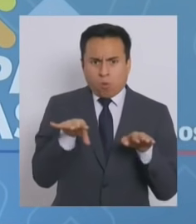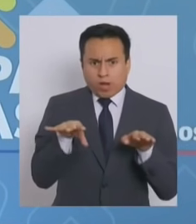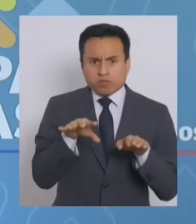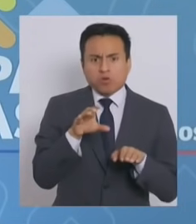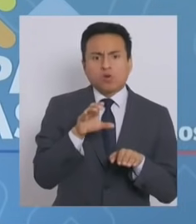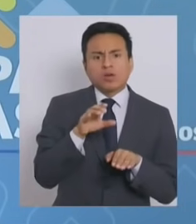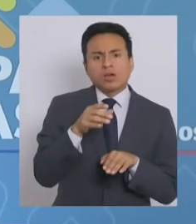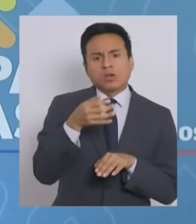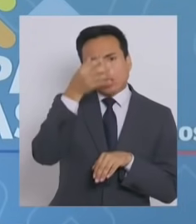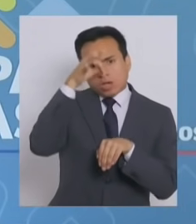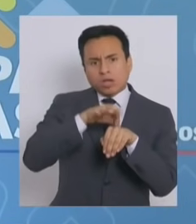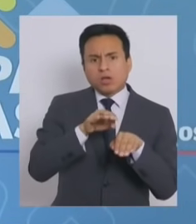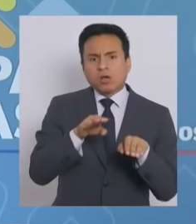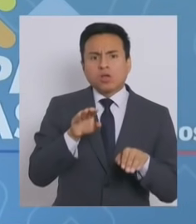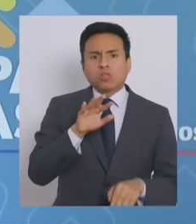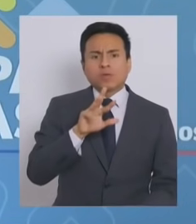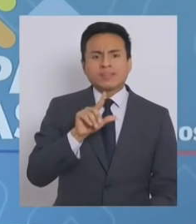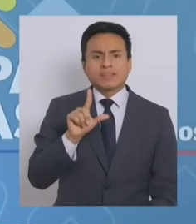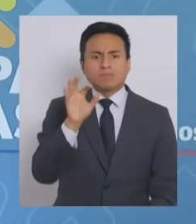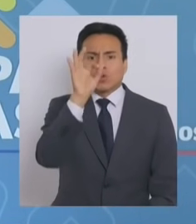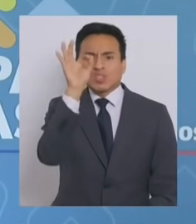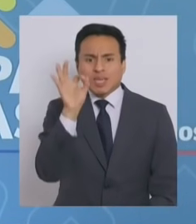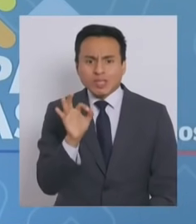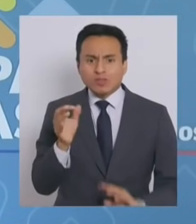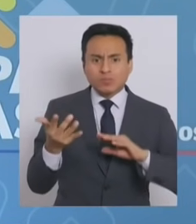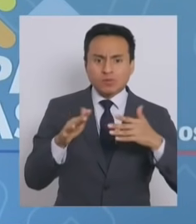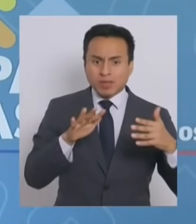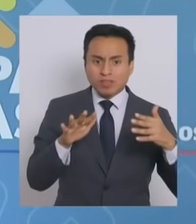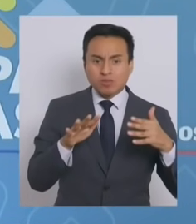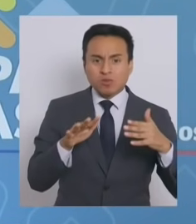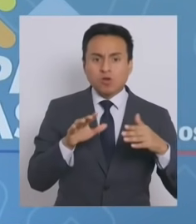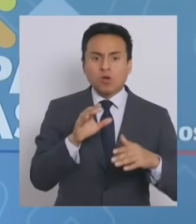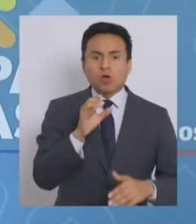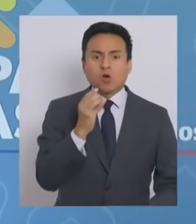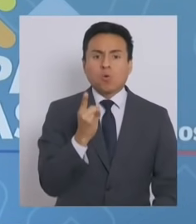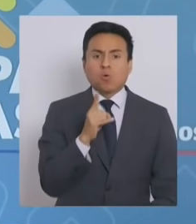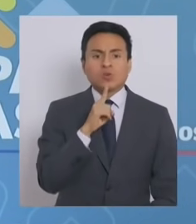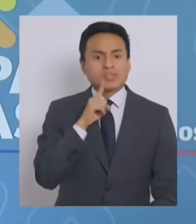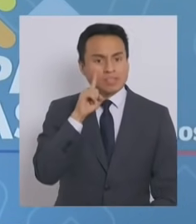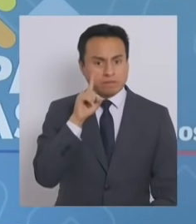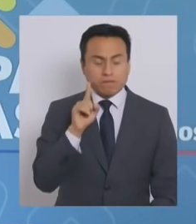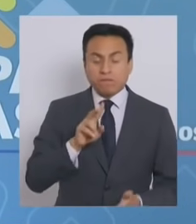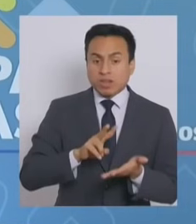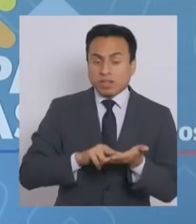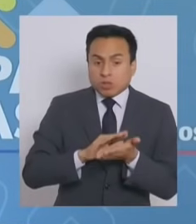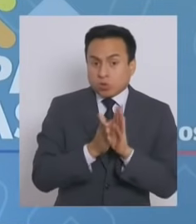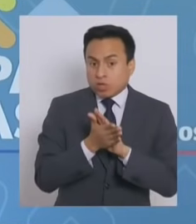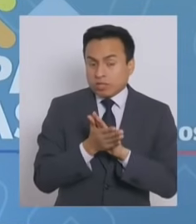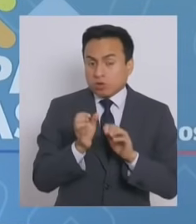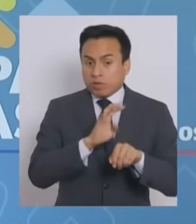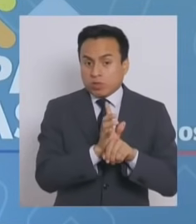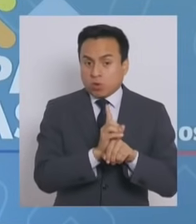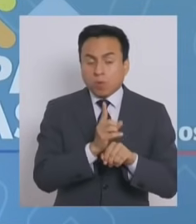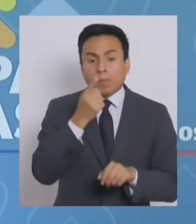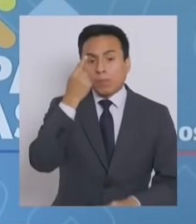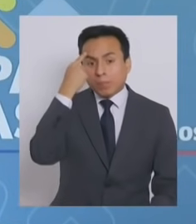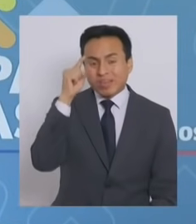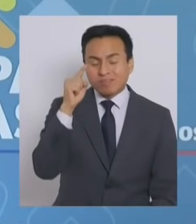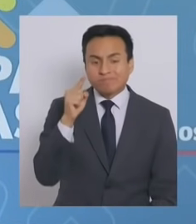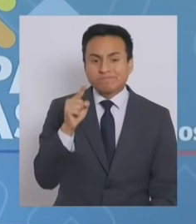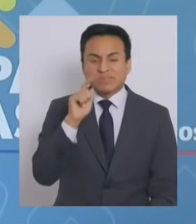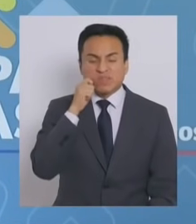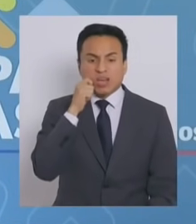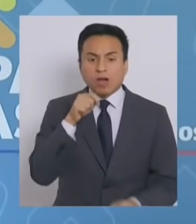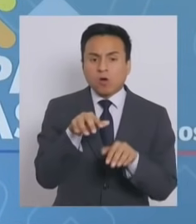día de hoy en promedio del 97 por ciento de camas útil la verdad es que no todas son por kobe pero de todas maneras